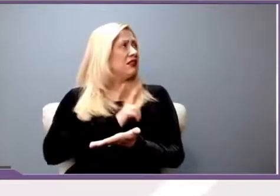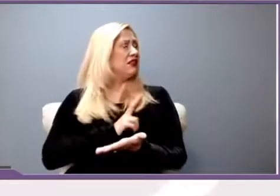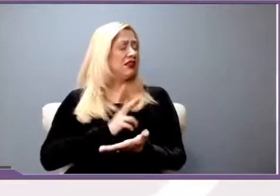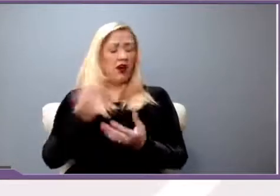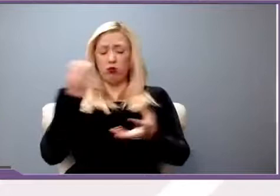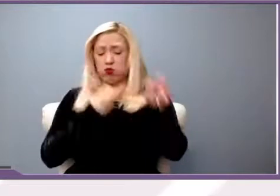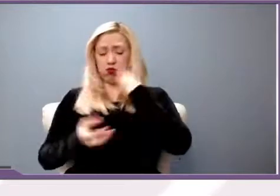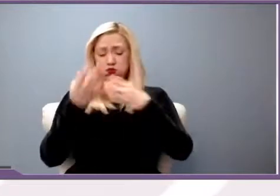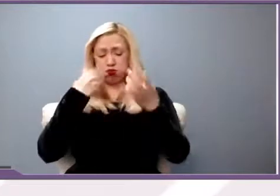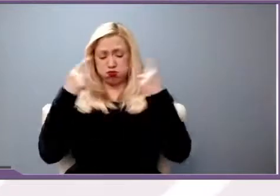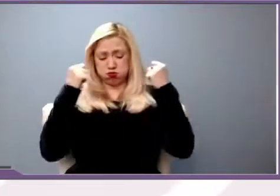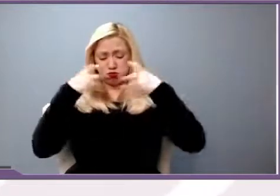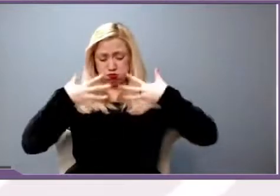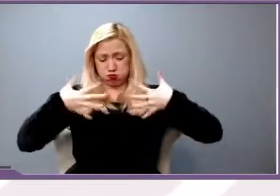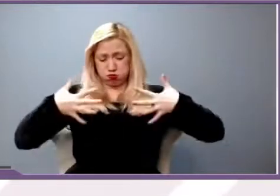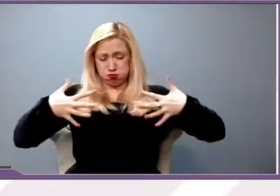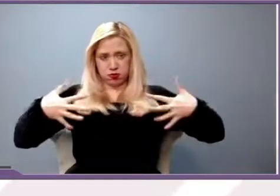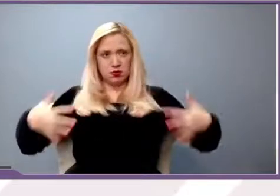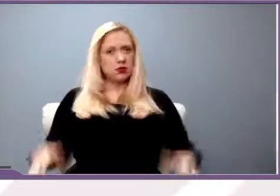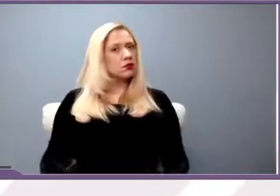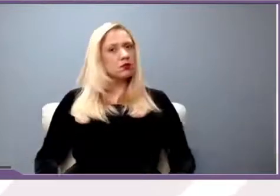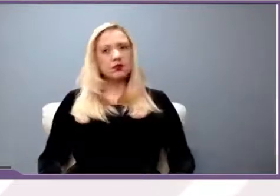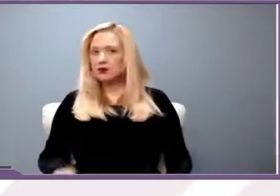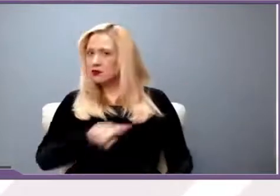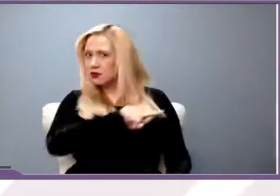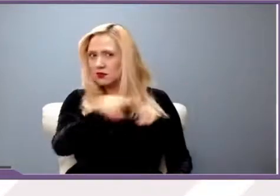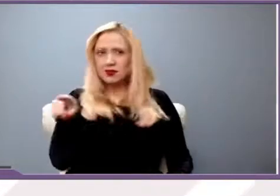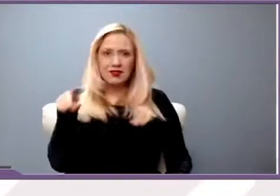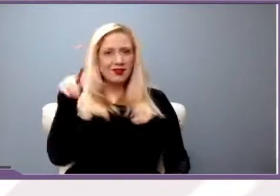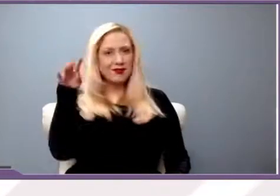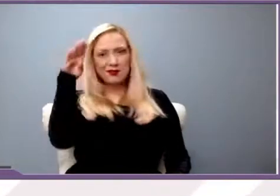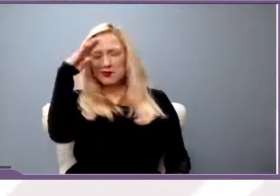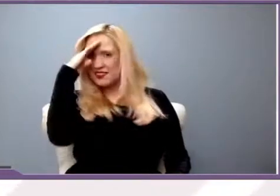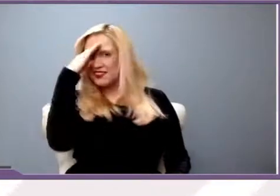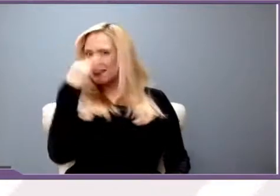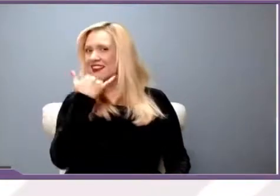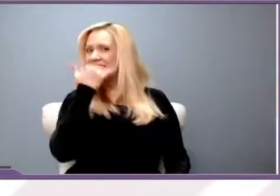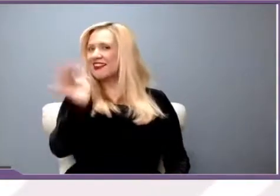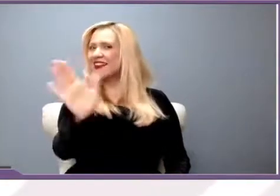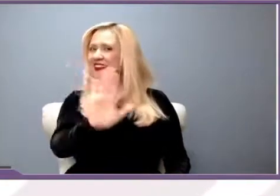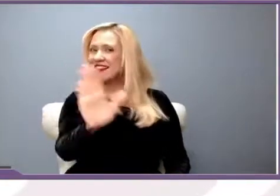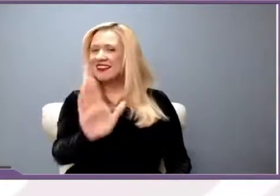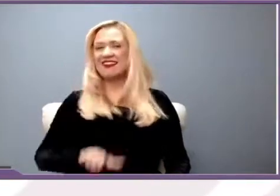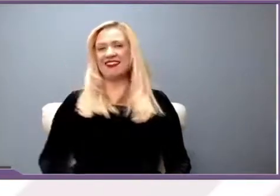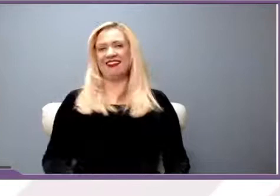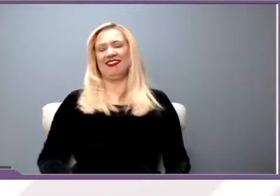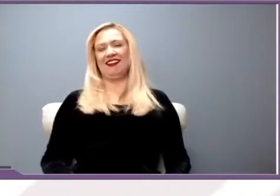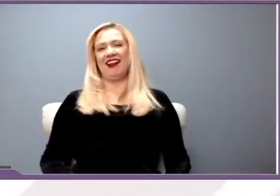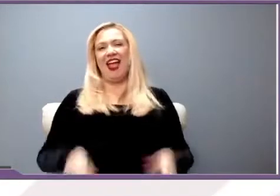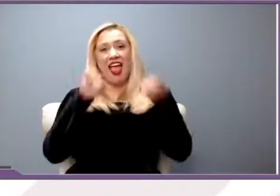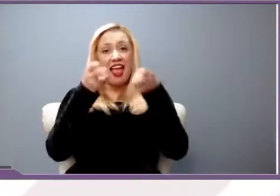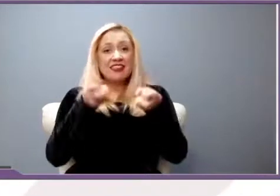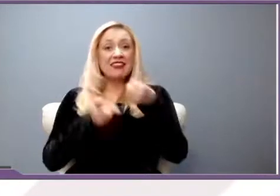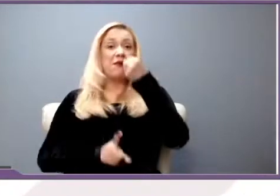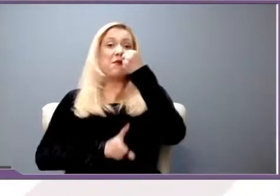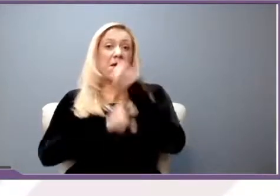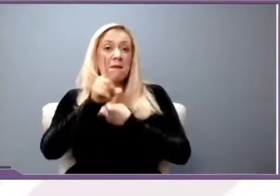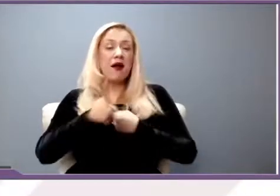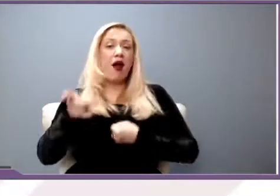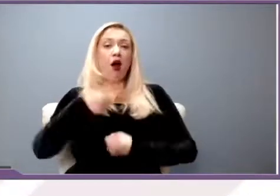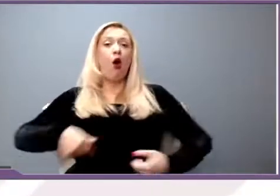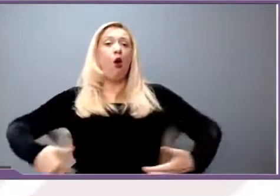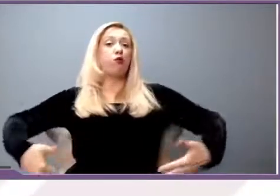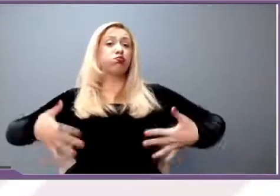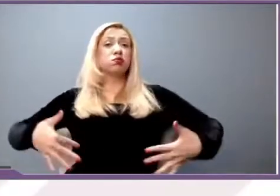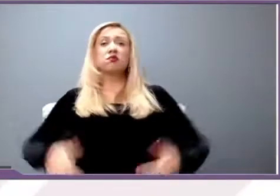generar estas ideas, estos prejuicios respecto a una persona. Y el problema, yo digo, las personas gordas, si algo tenemos es que